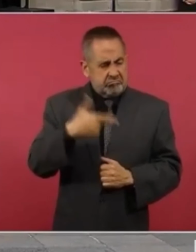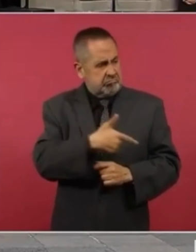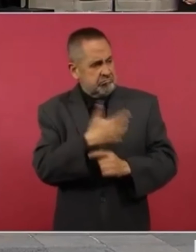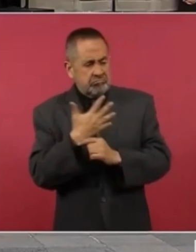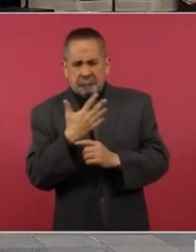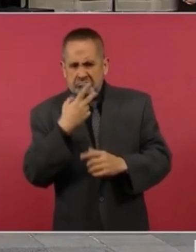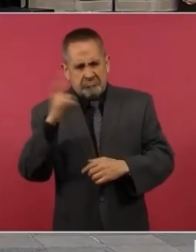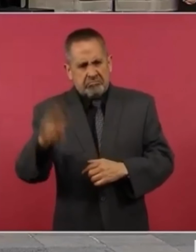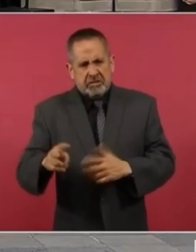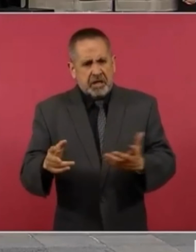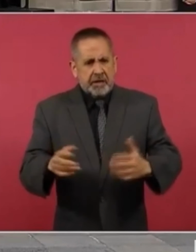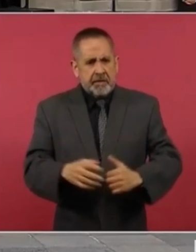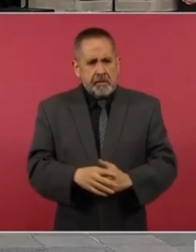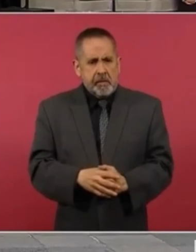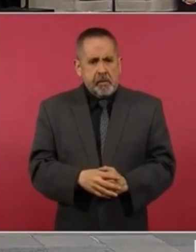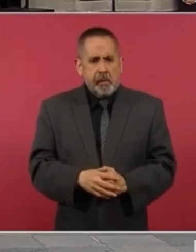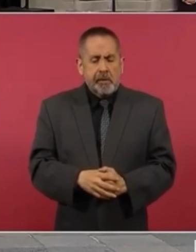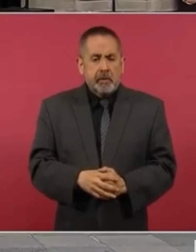Si